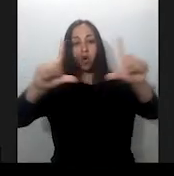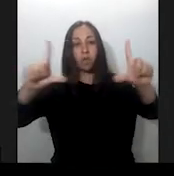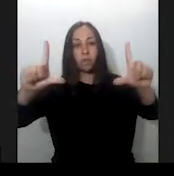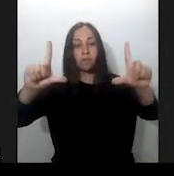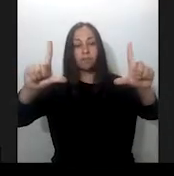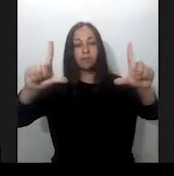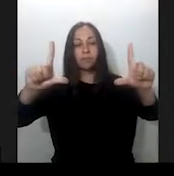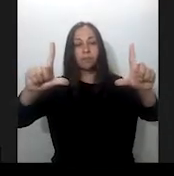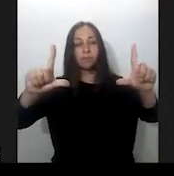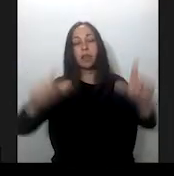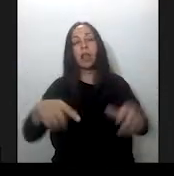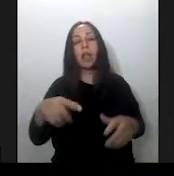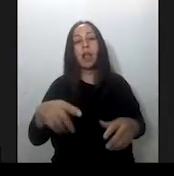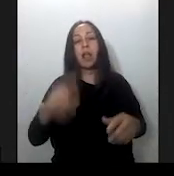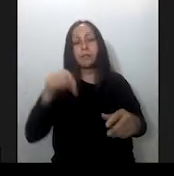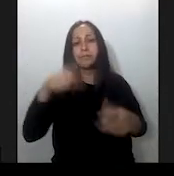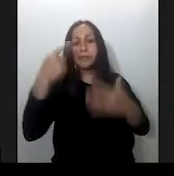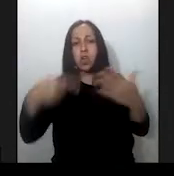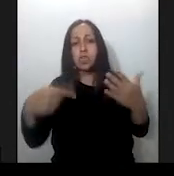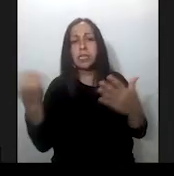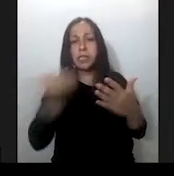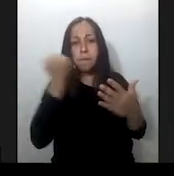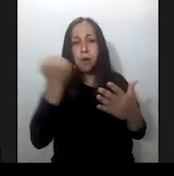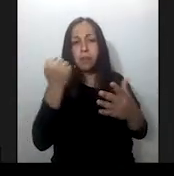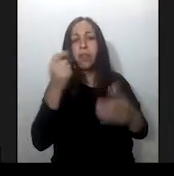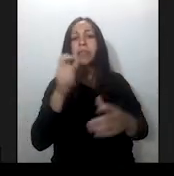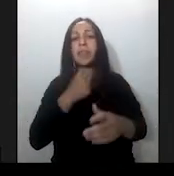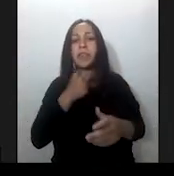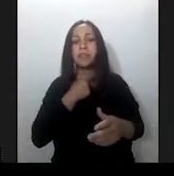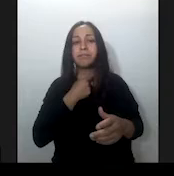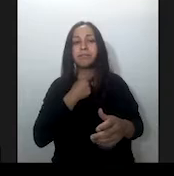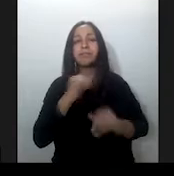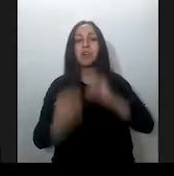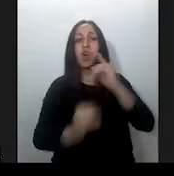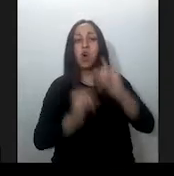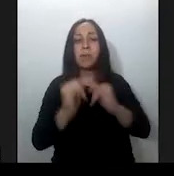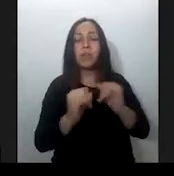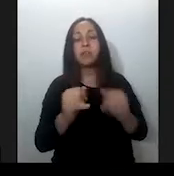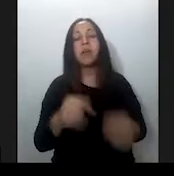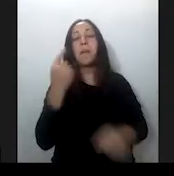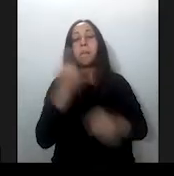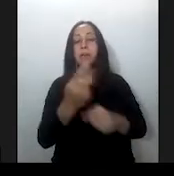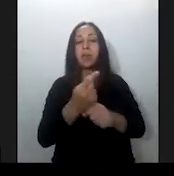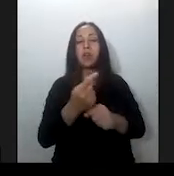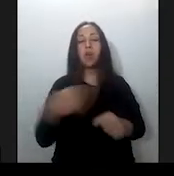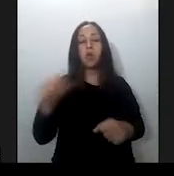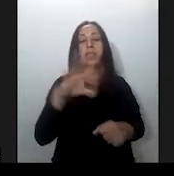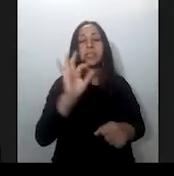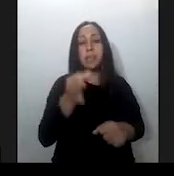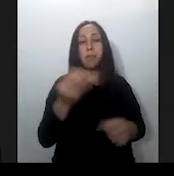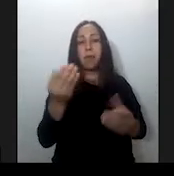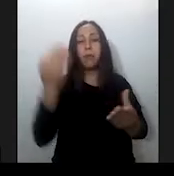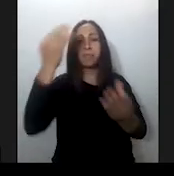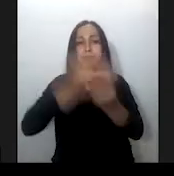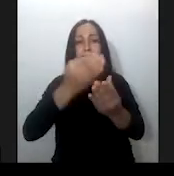Y vamos a iniciar un poco con algunas cosas que son importantes que les quiero comentar. Primero de todo, ustedes saben que acá nosotros podemos agregar